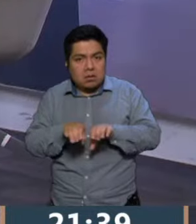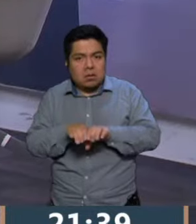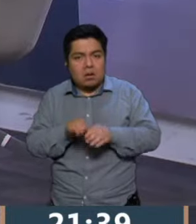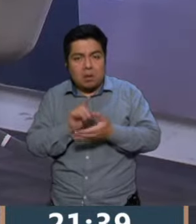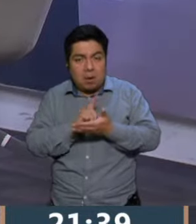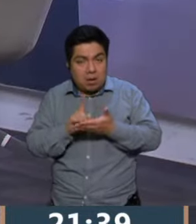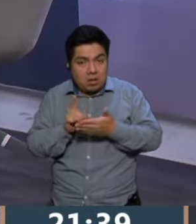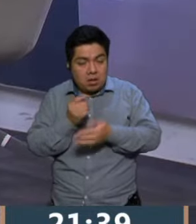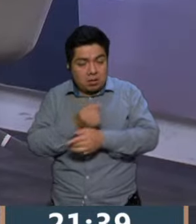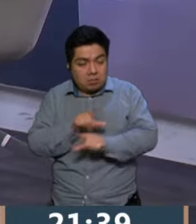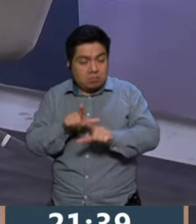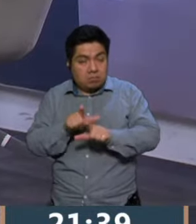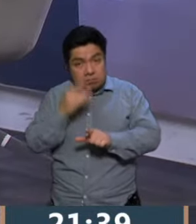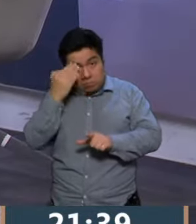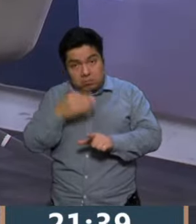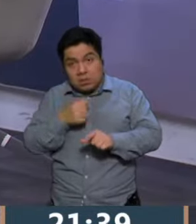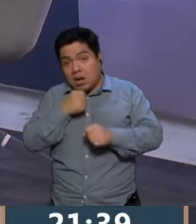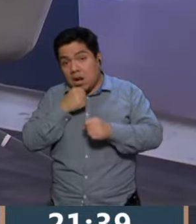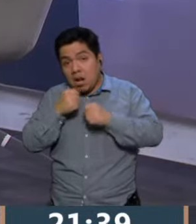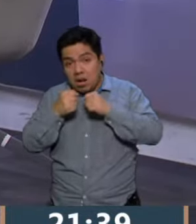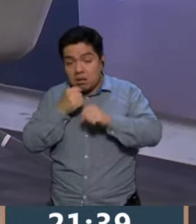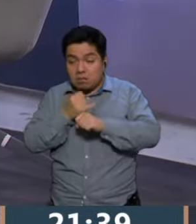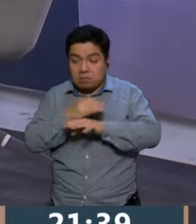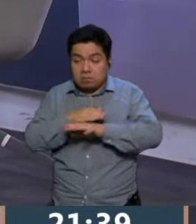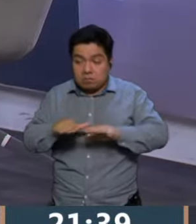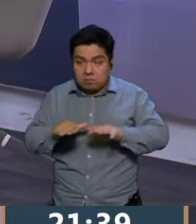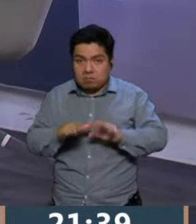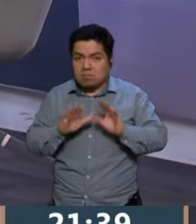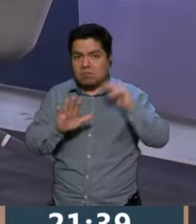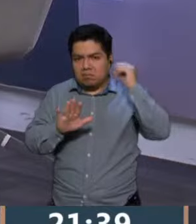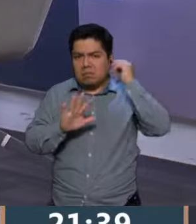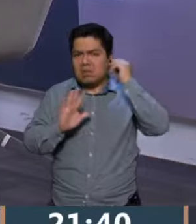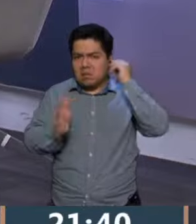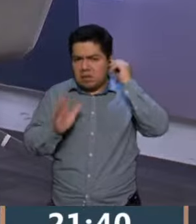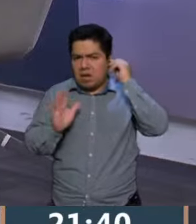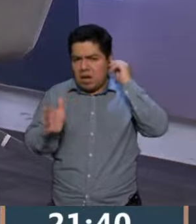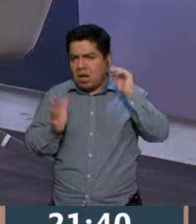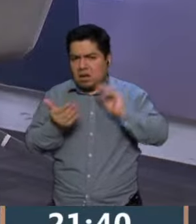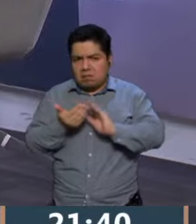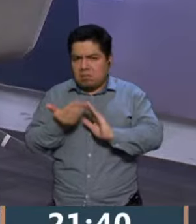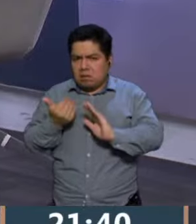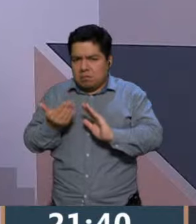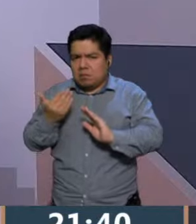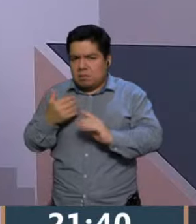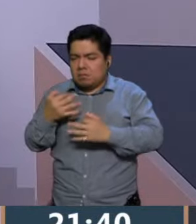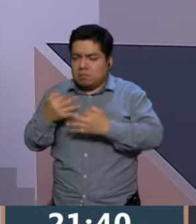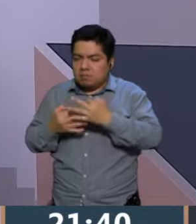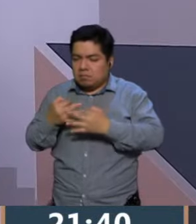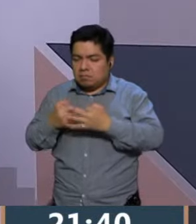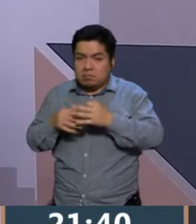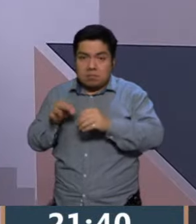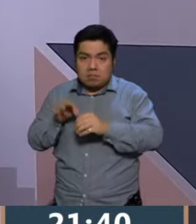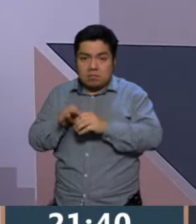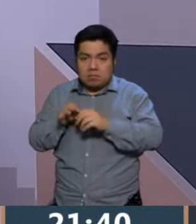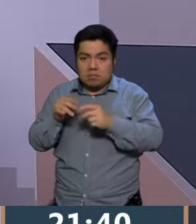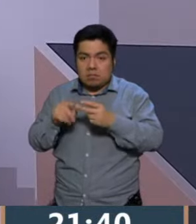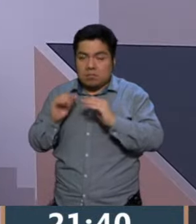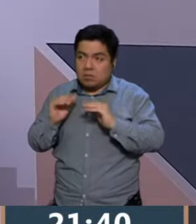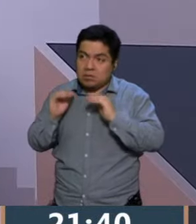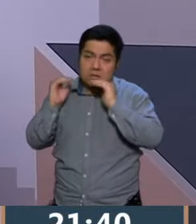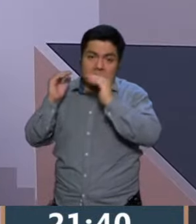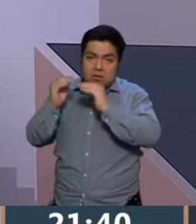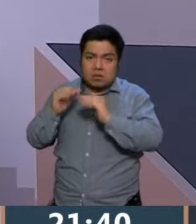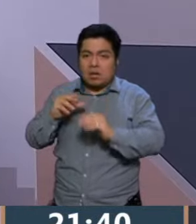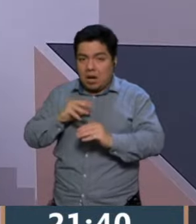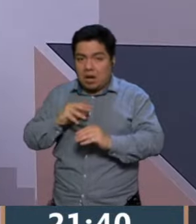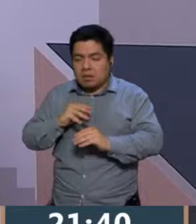prensa, que es esto que ahorita nos comentaba. Sí, bueno, quiero comentar, ya ha habido algunos precedentes del Tribunal Electoral y de la máxima sala, que es la Sala Superior,